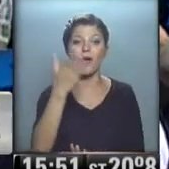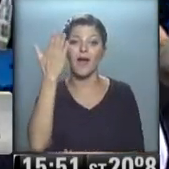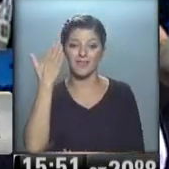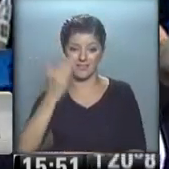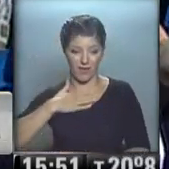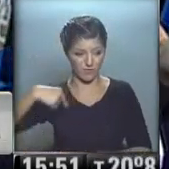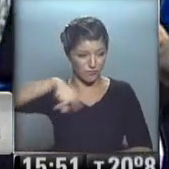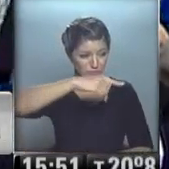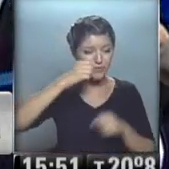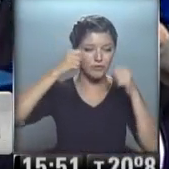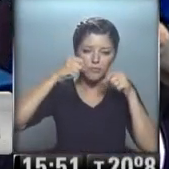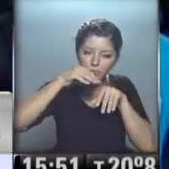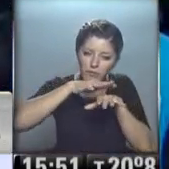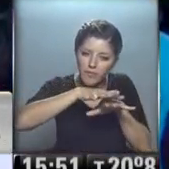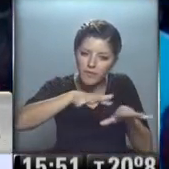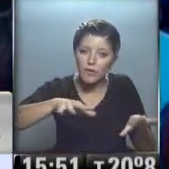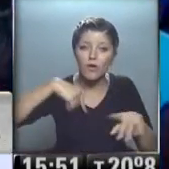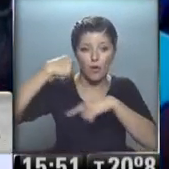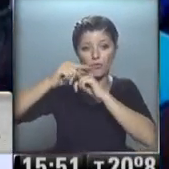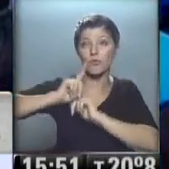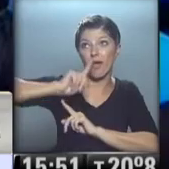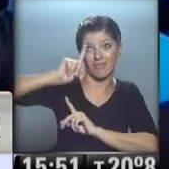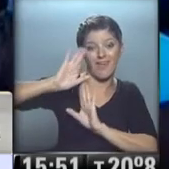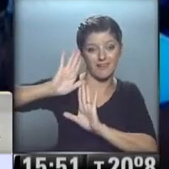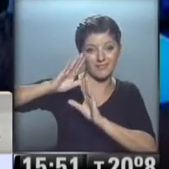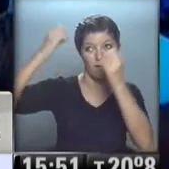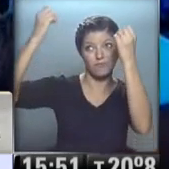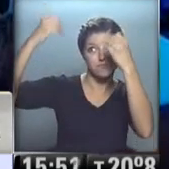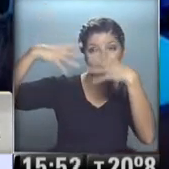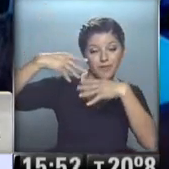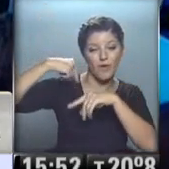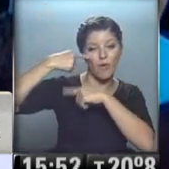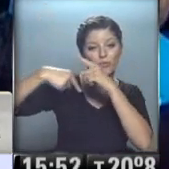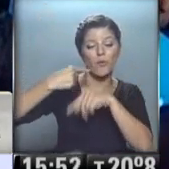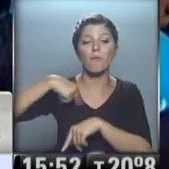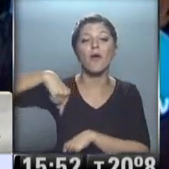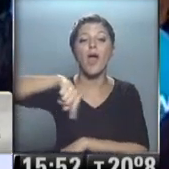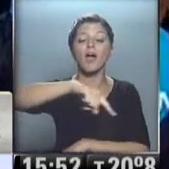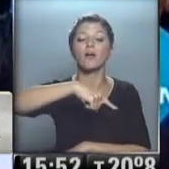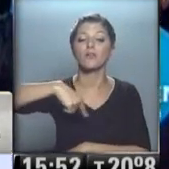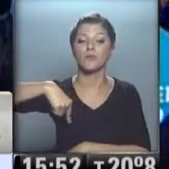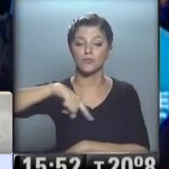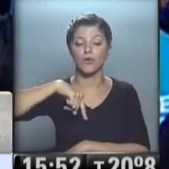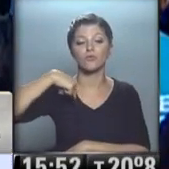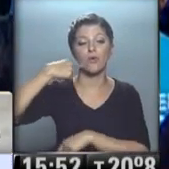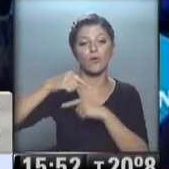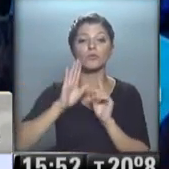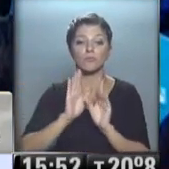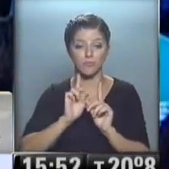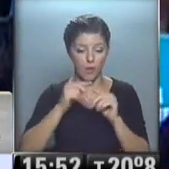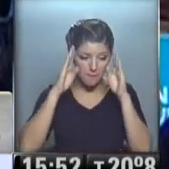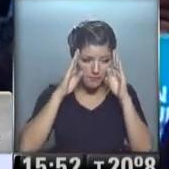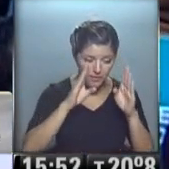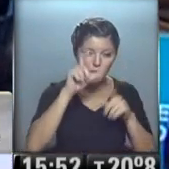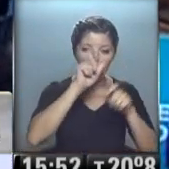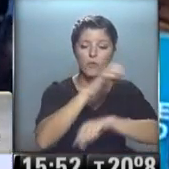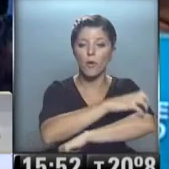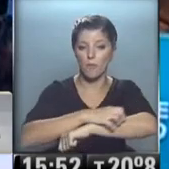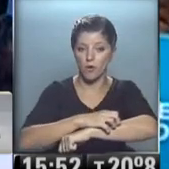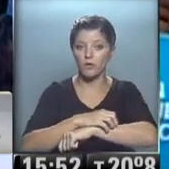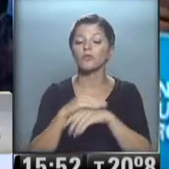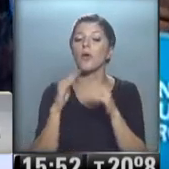a nosotros y nos sigue bendiciendo desde el cielo para seguir caminando por el bien de los más pobres, vamos a pedir a